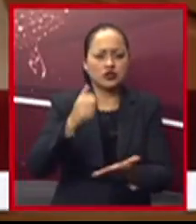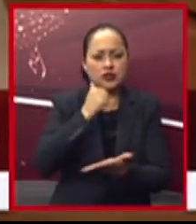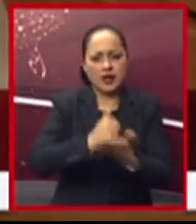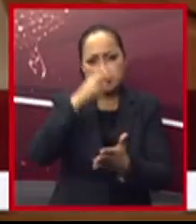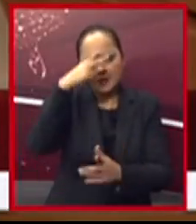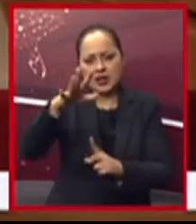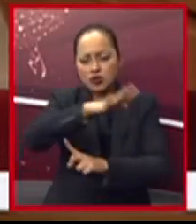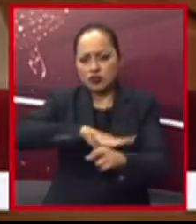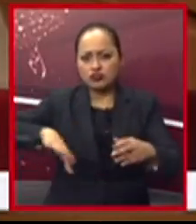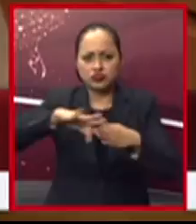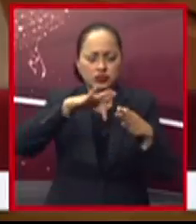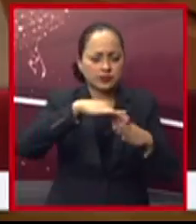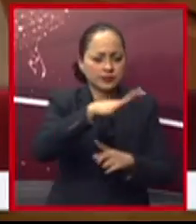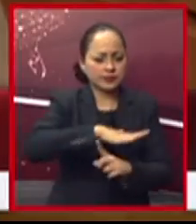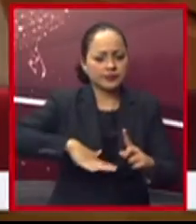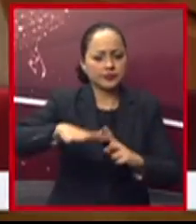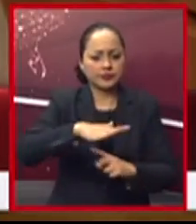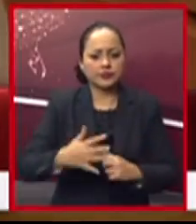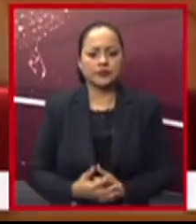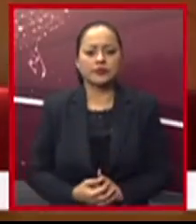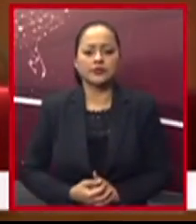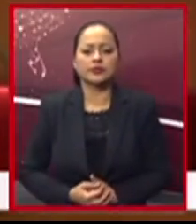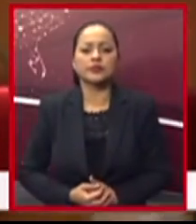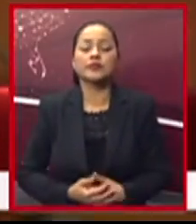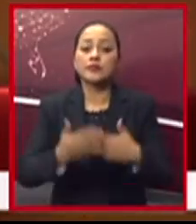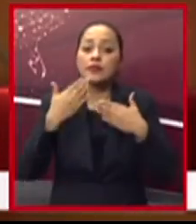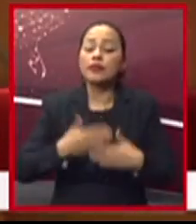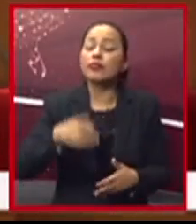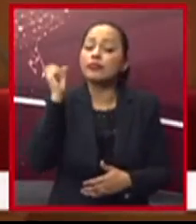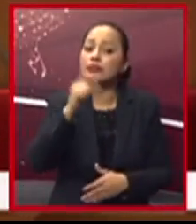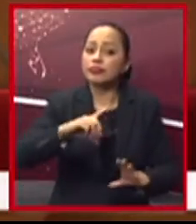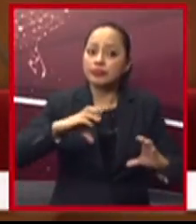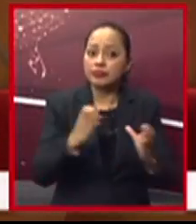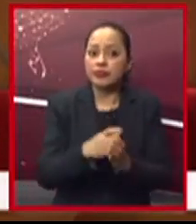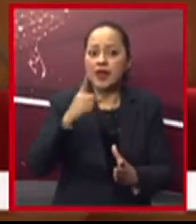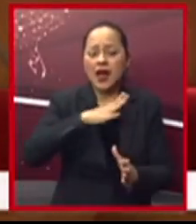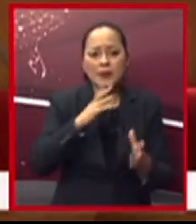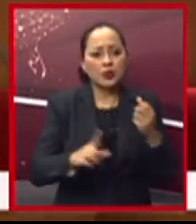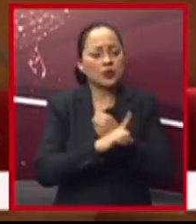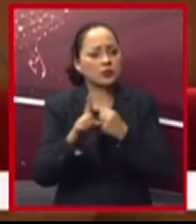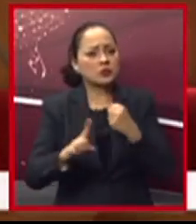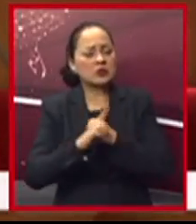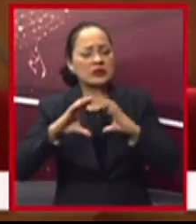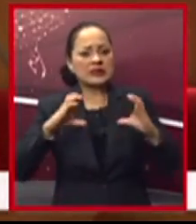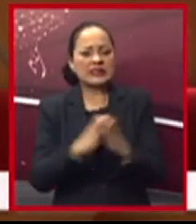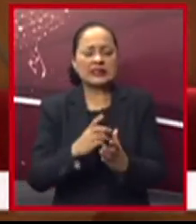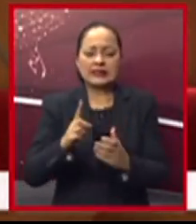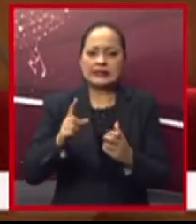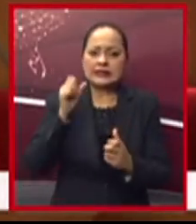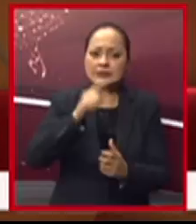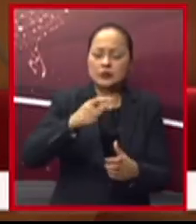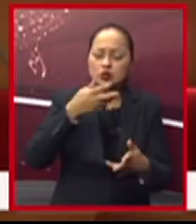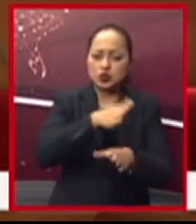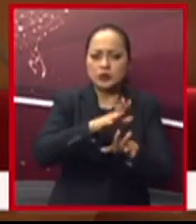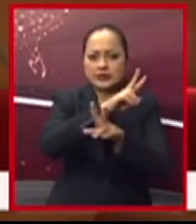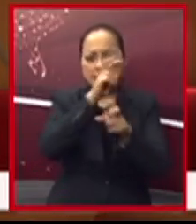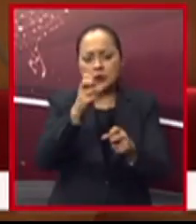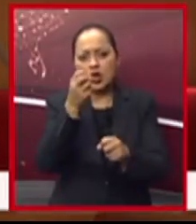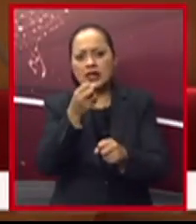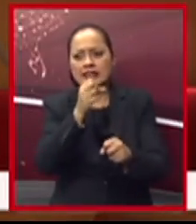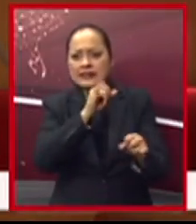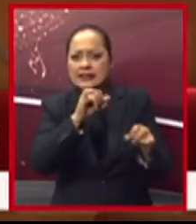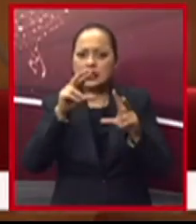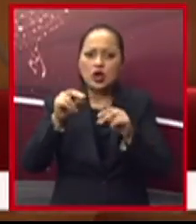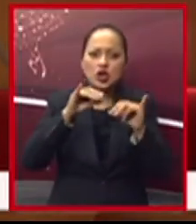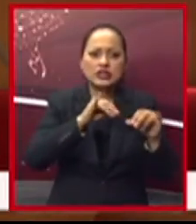metropolitana del Valle de México. Más allá de las coyunturas y contingencias que aparecen un día sí y